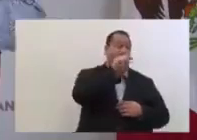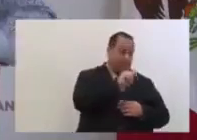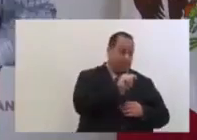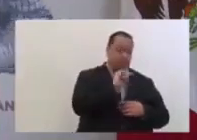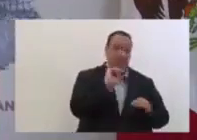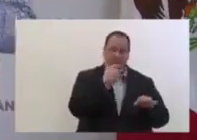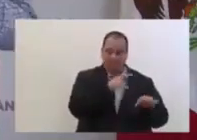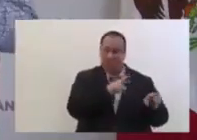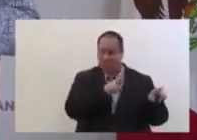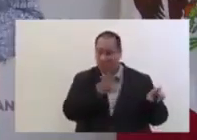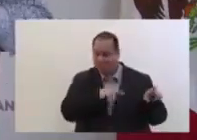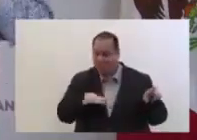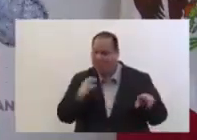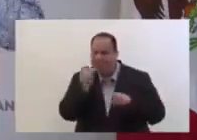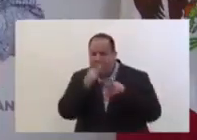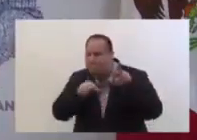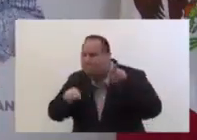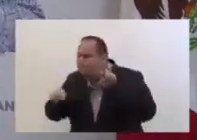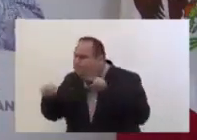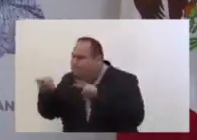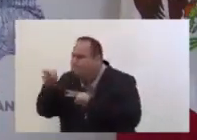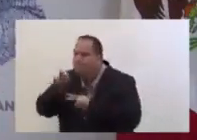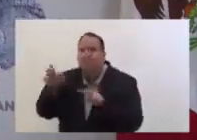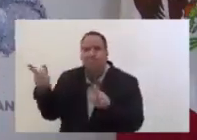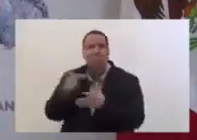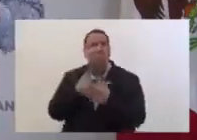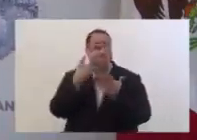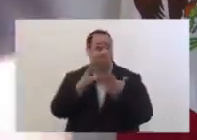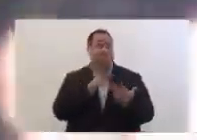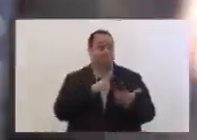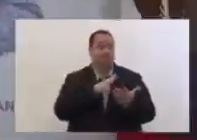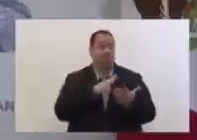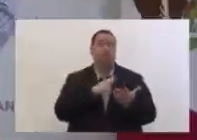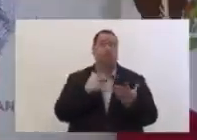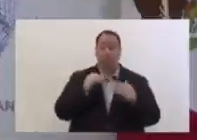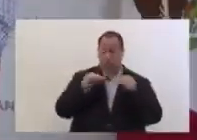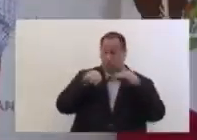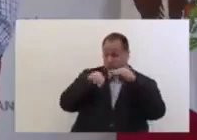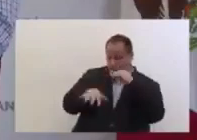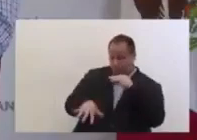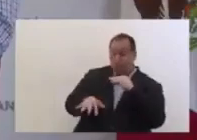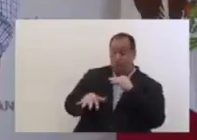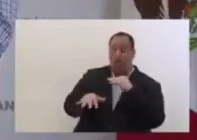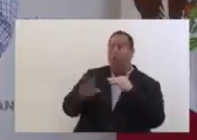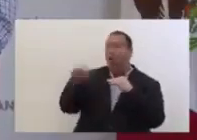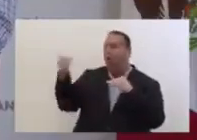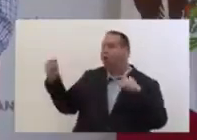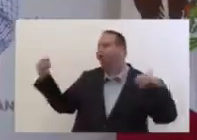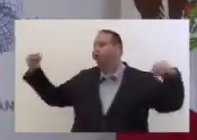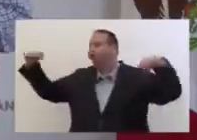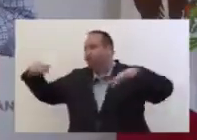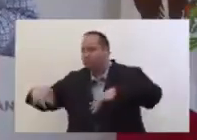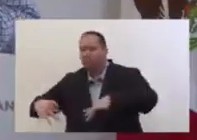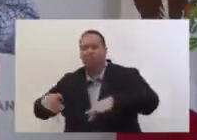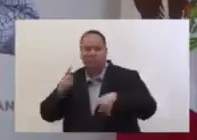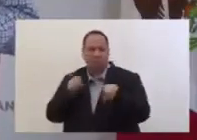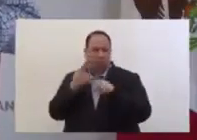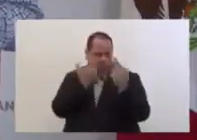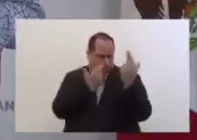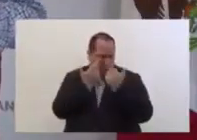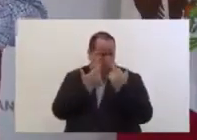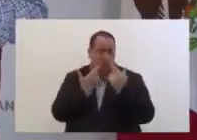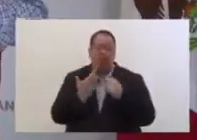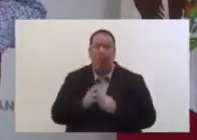Rosarito, para hacer verificación constante de las descargas, tanto nuestras como de agentes externos. A pesar de que